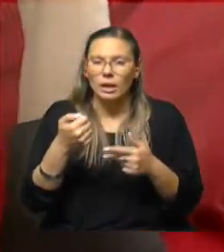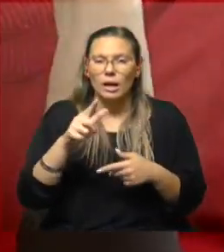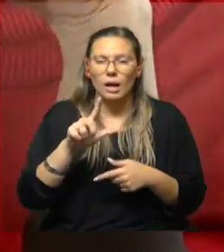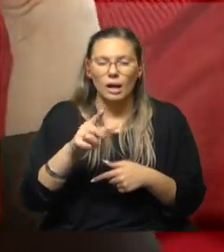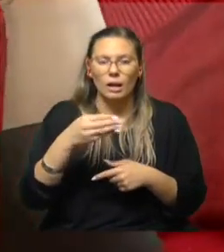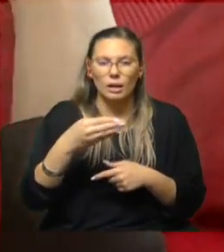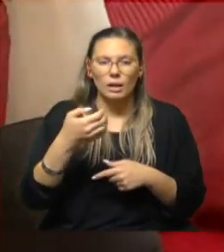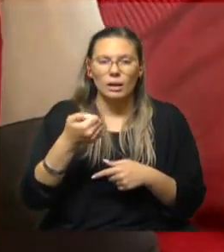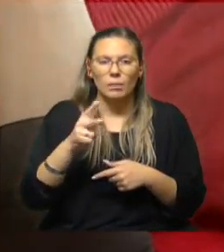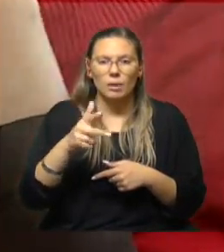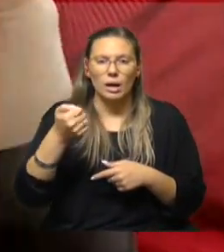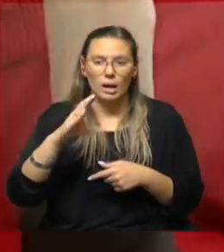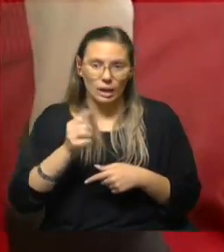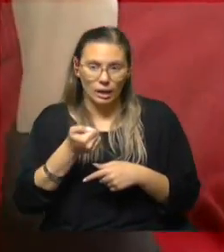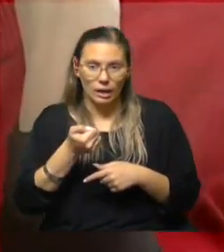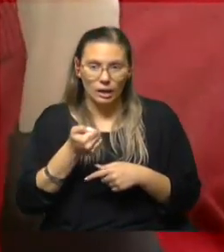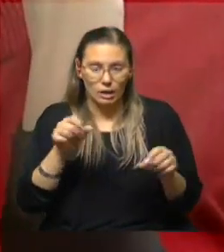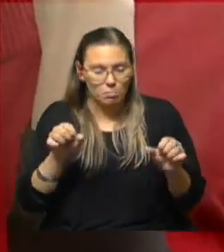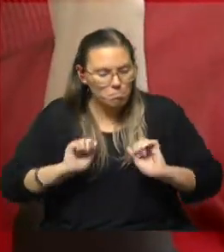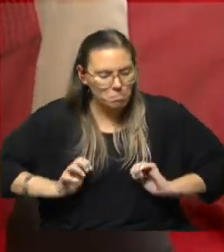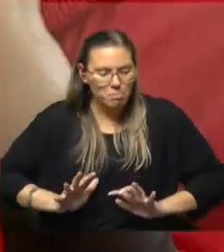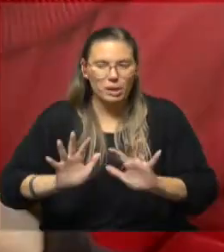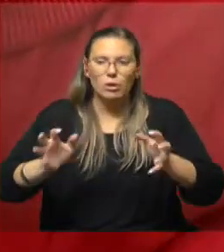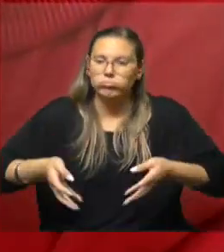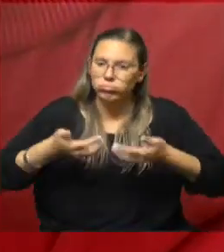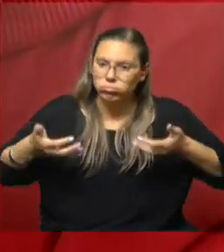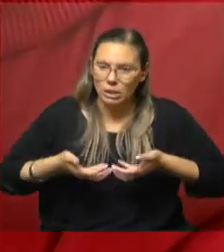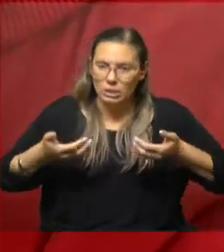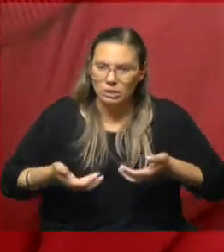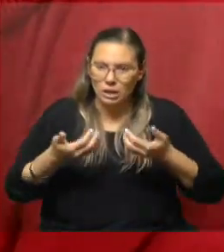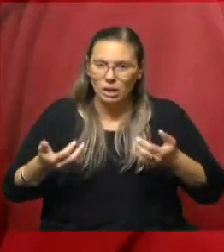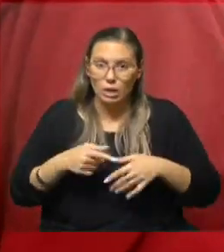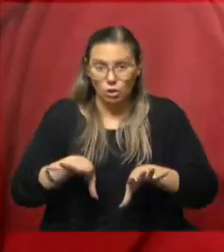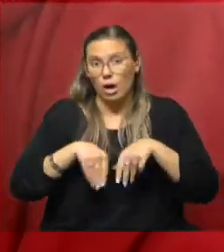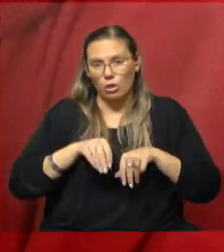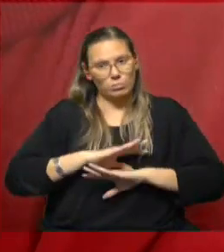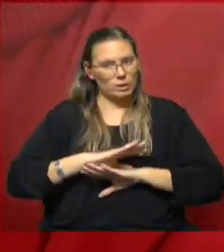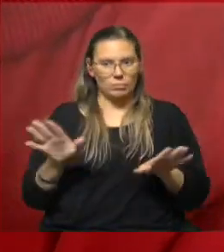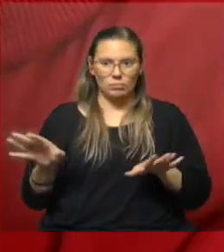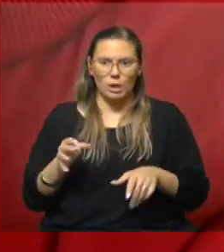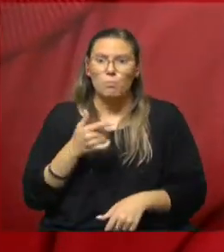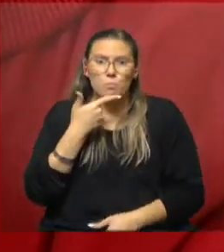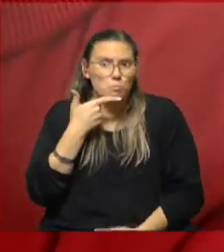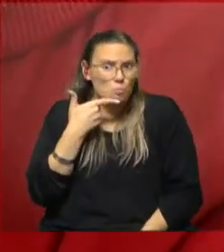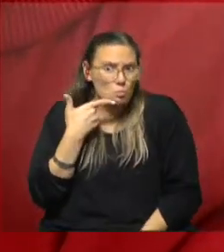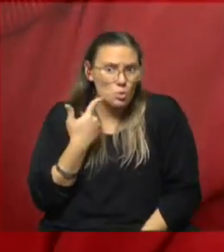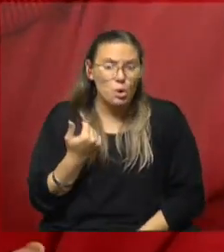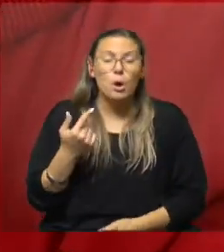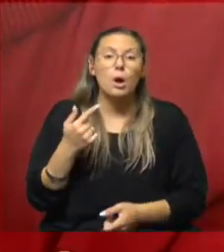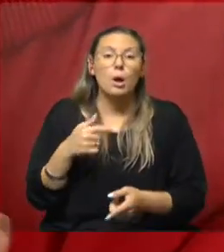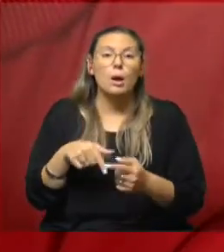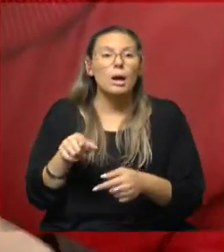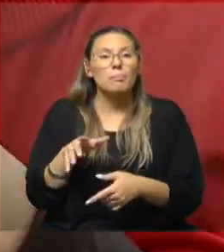La albahaca, gracias. Y me hizo la ensalada. Y bueno, ya la adopté después de eso, sí, es riquísima. Pero digo que